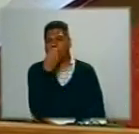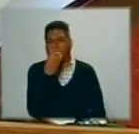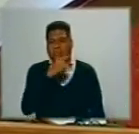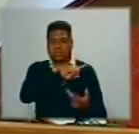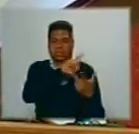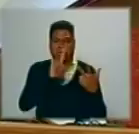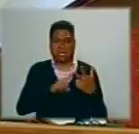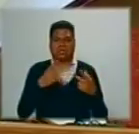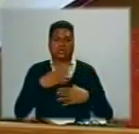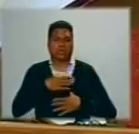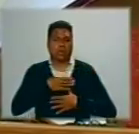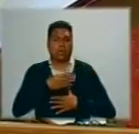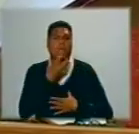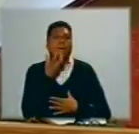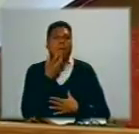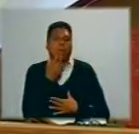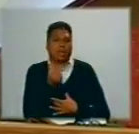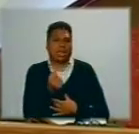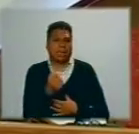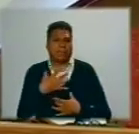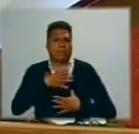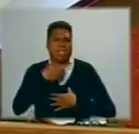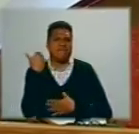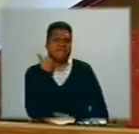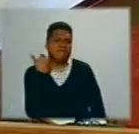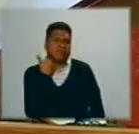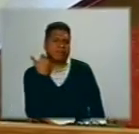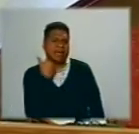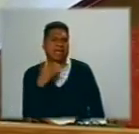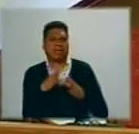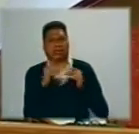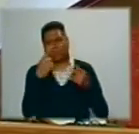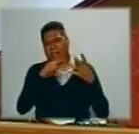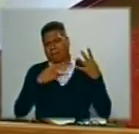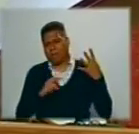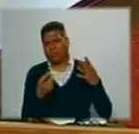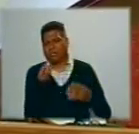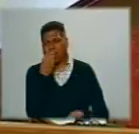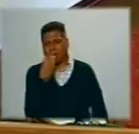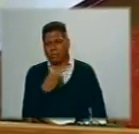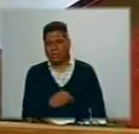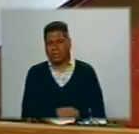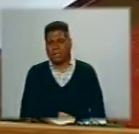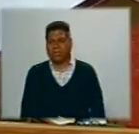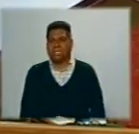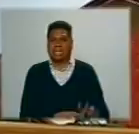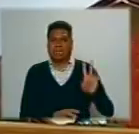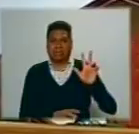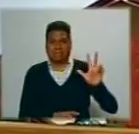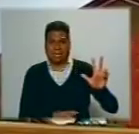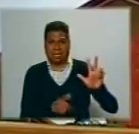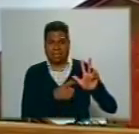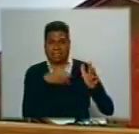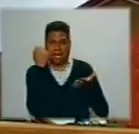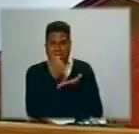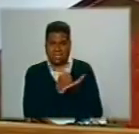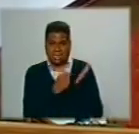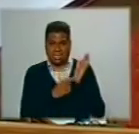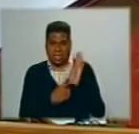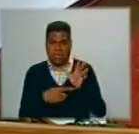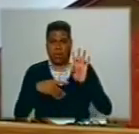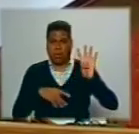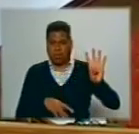de las enfermedades transmitidas por los alimentos y adulteración de los alimentos. 2. Peligro de los productos. 3. Etiquetado de productos.